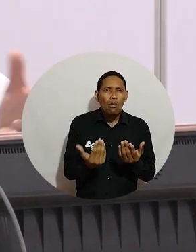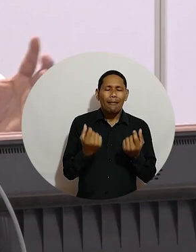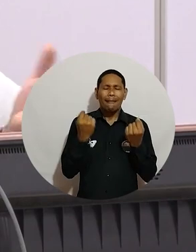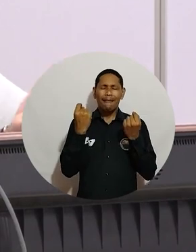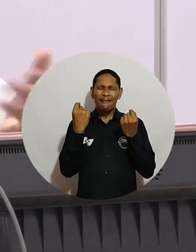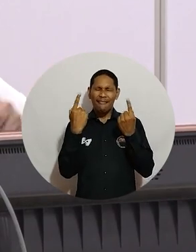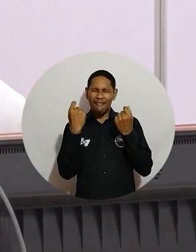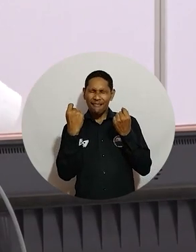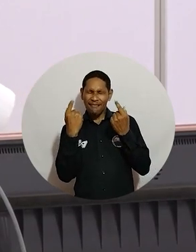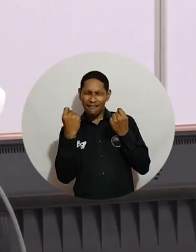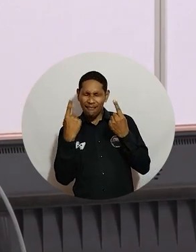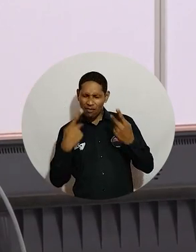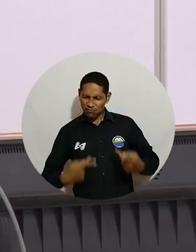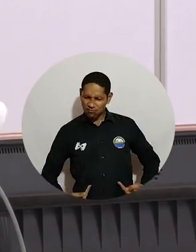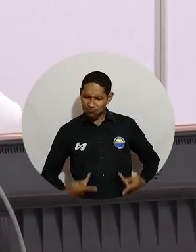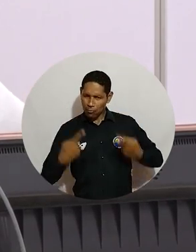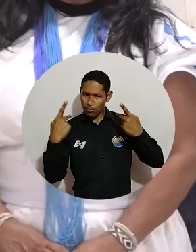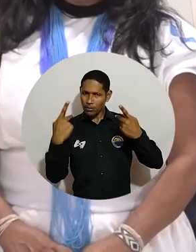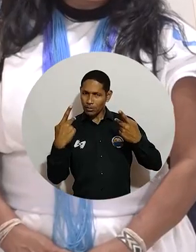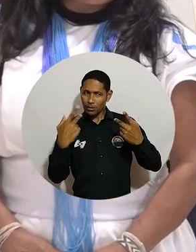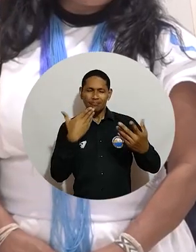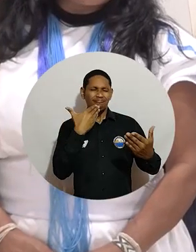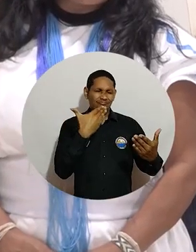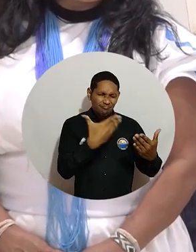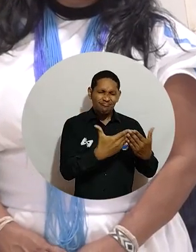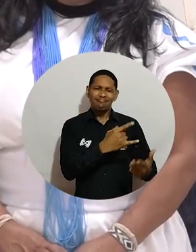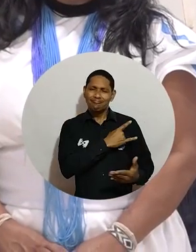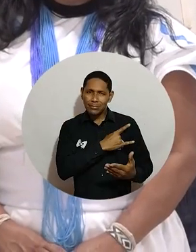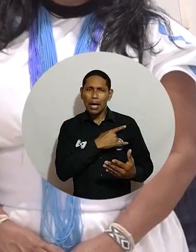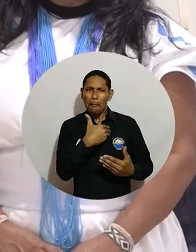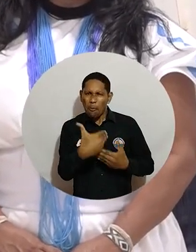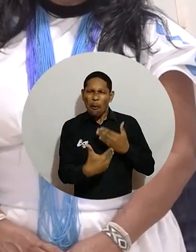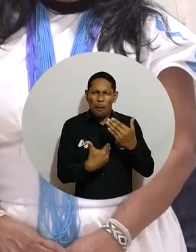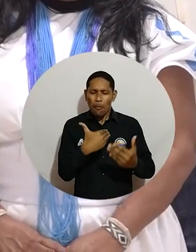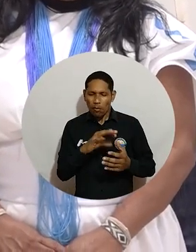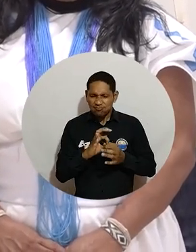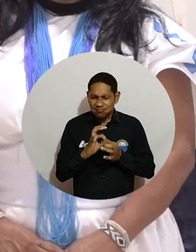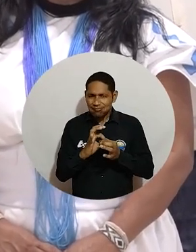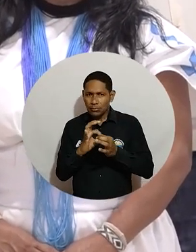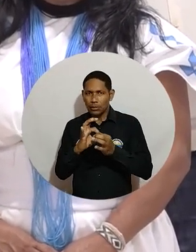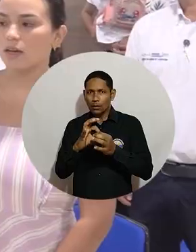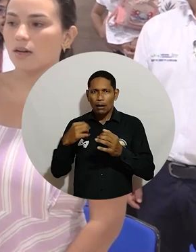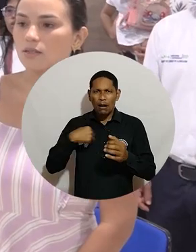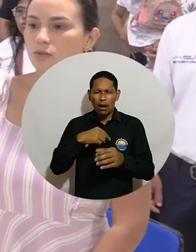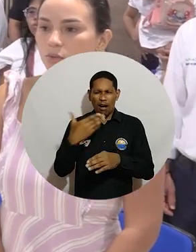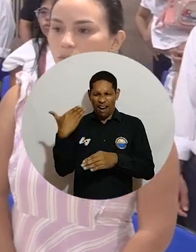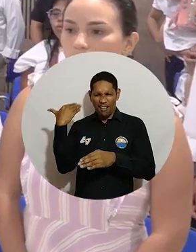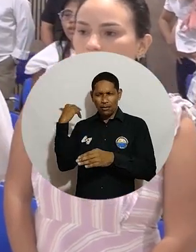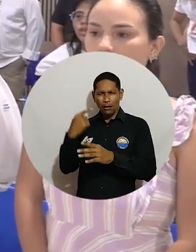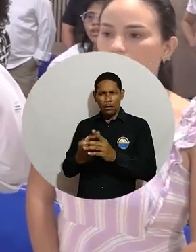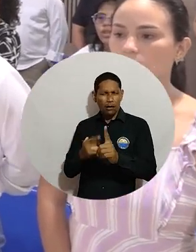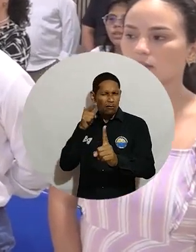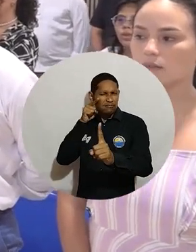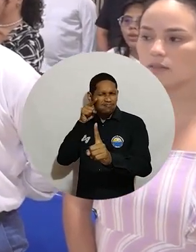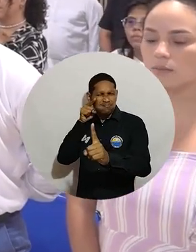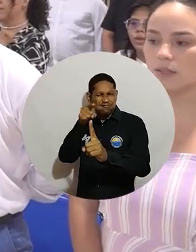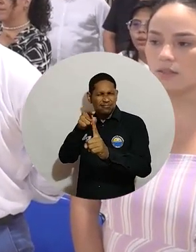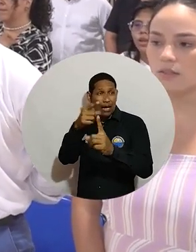nuevas formas de entender la vida. Gracias a la universidad. Ahí vamos avanzando poco a poco a lo que nos